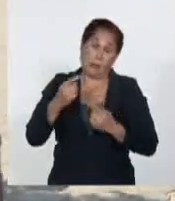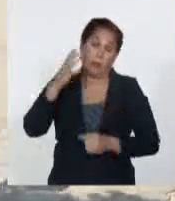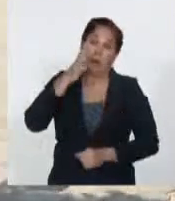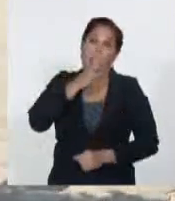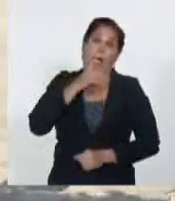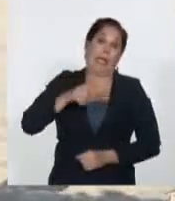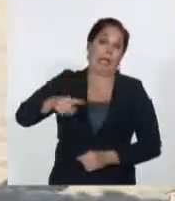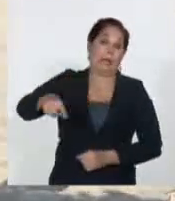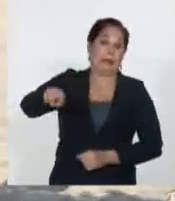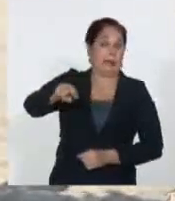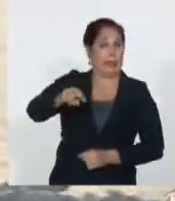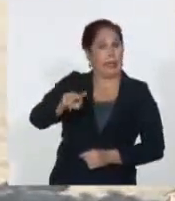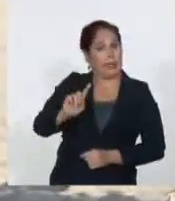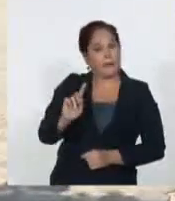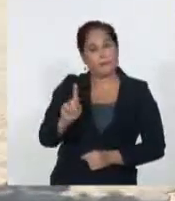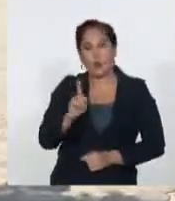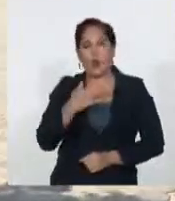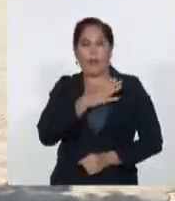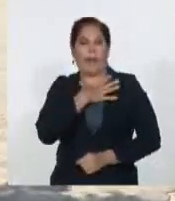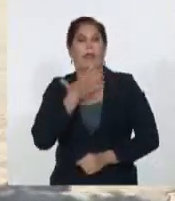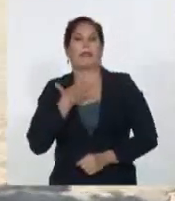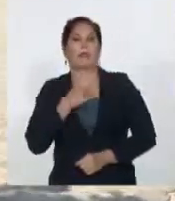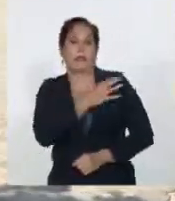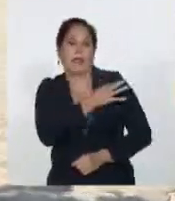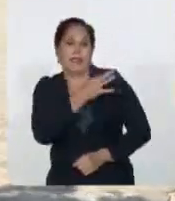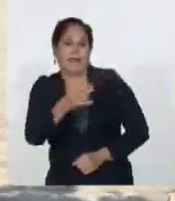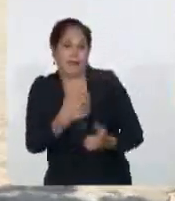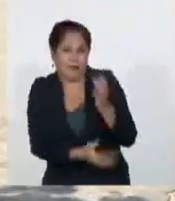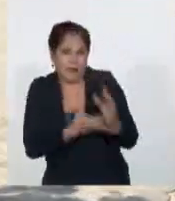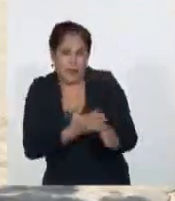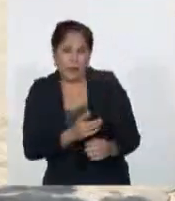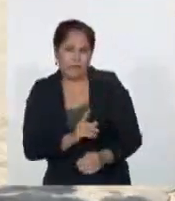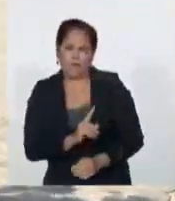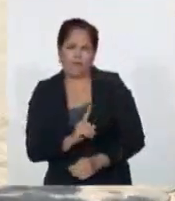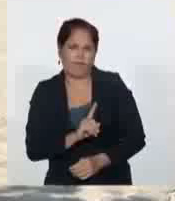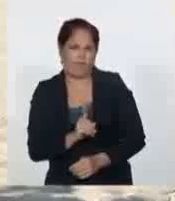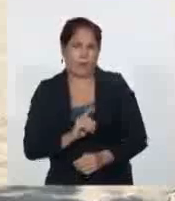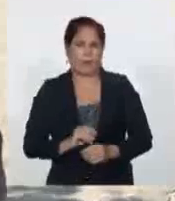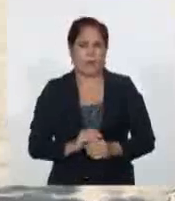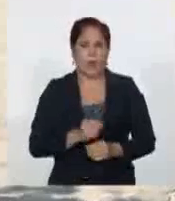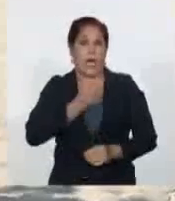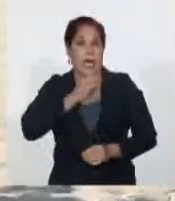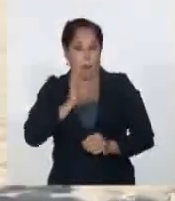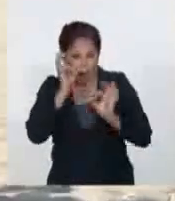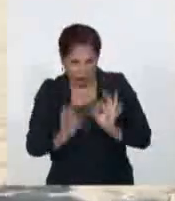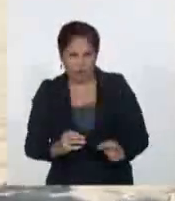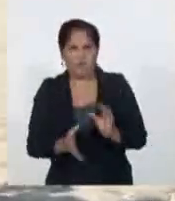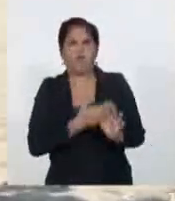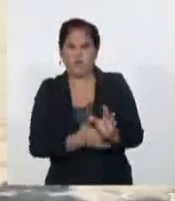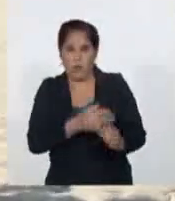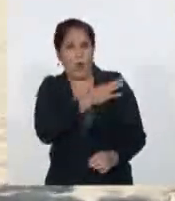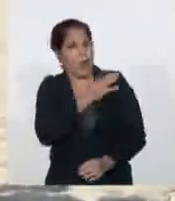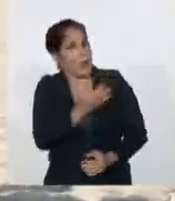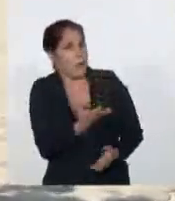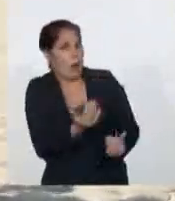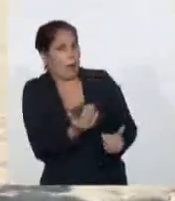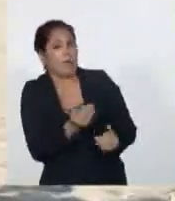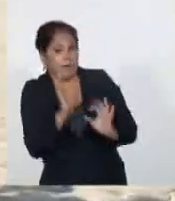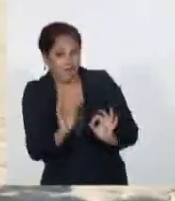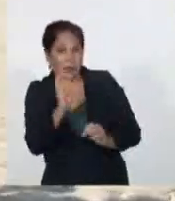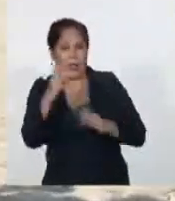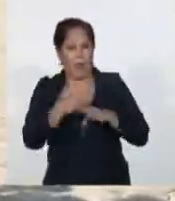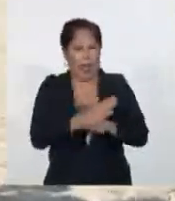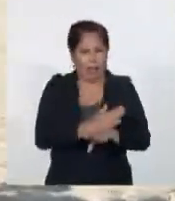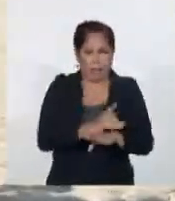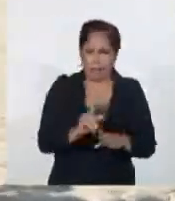hay una intención de no incluir a Cuba en determinados debates que se van a dar al